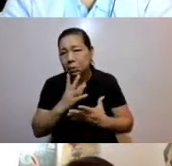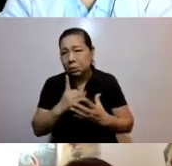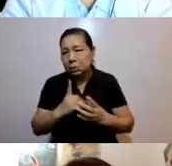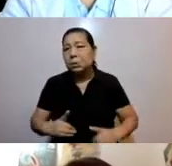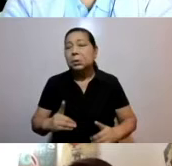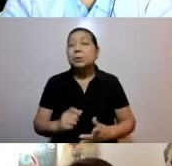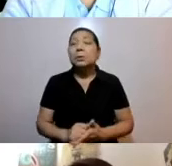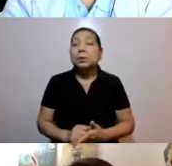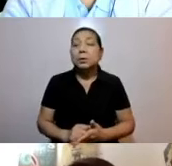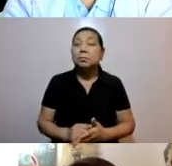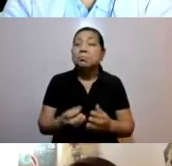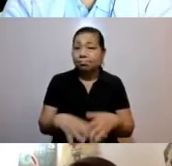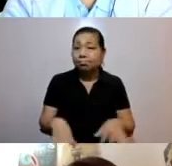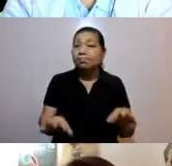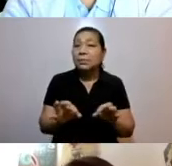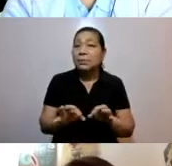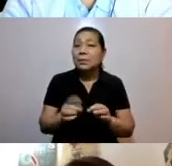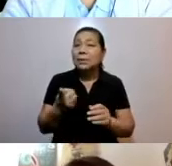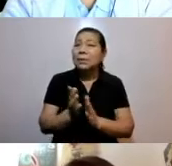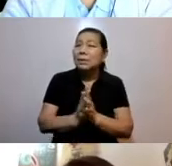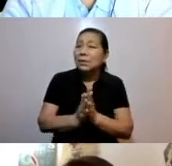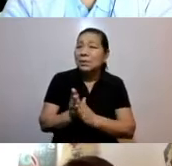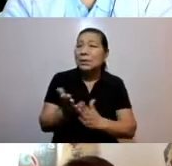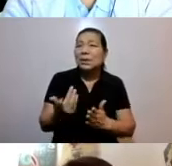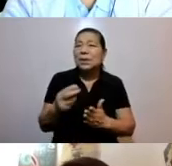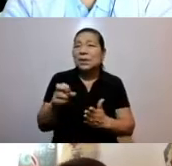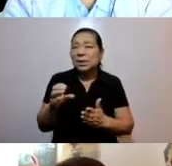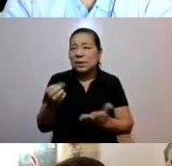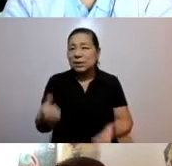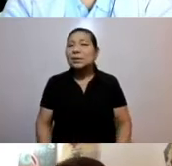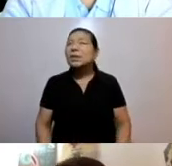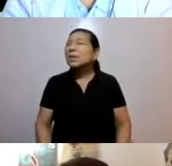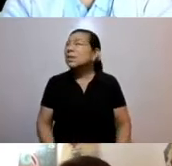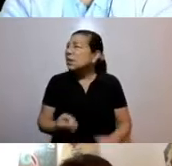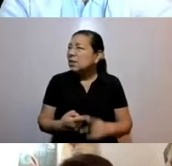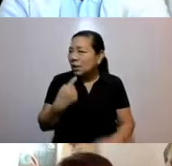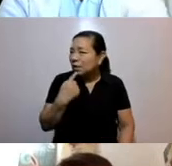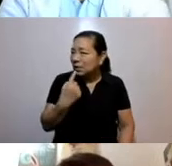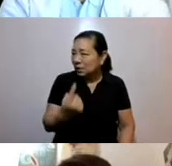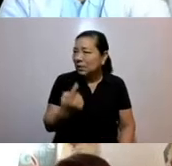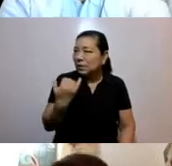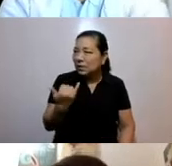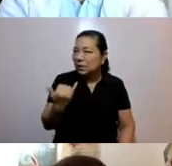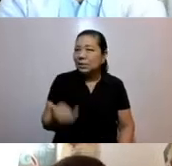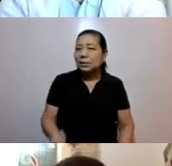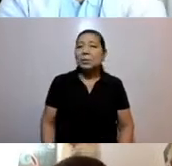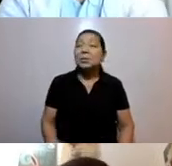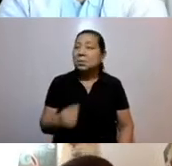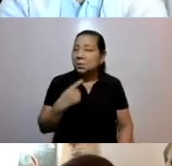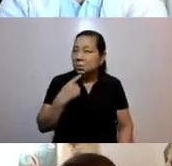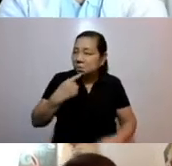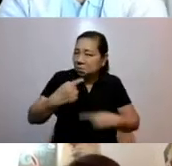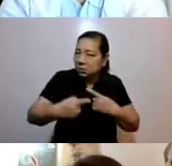hay un término muy importante que es la ansiedad de performance. Y que tú lo has dicho, Cristian, y aquí puedo ir